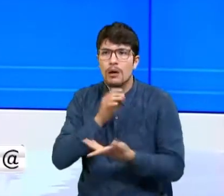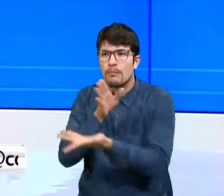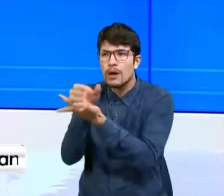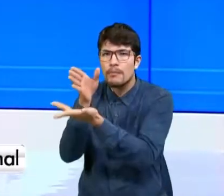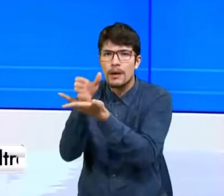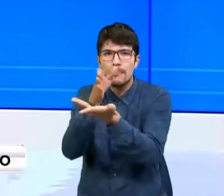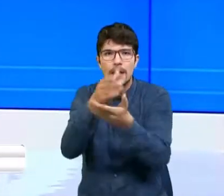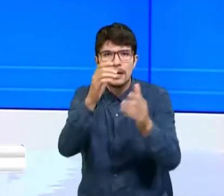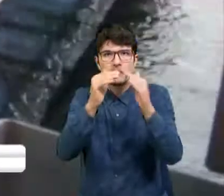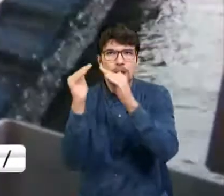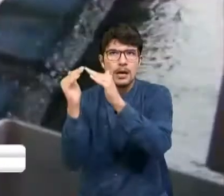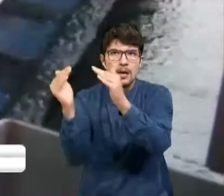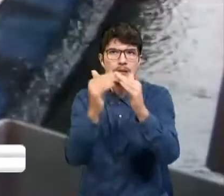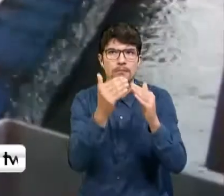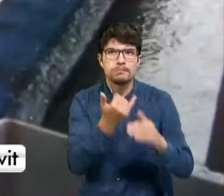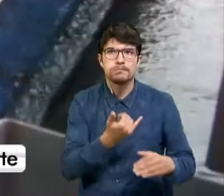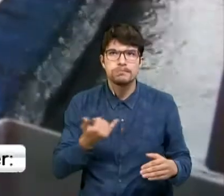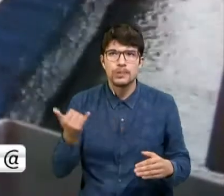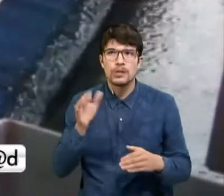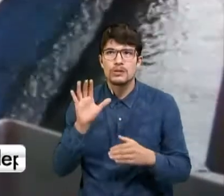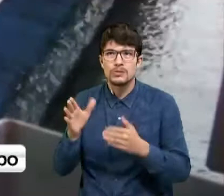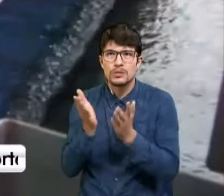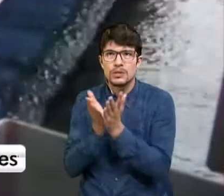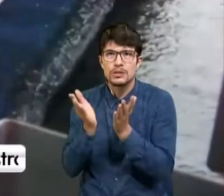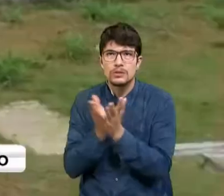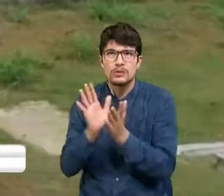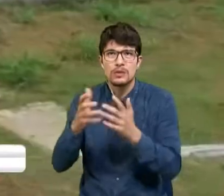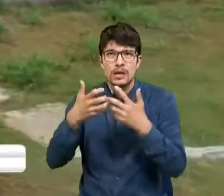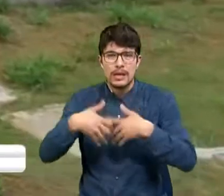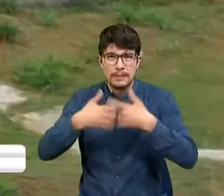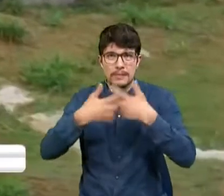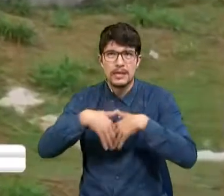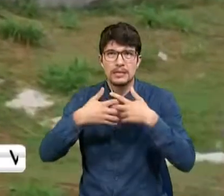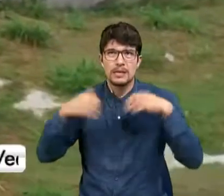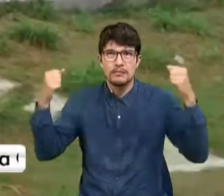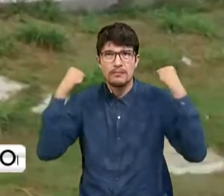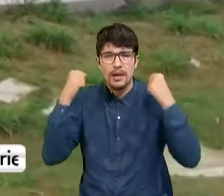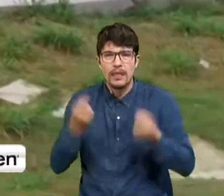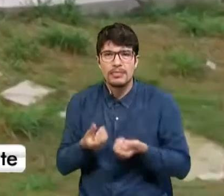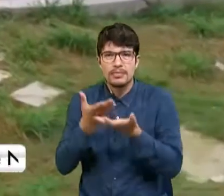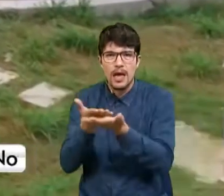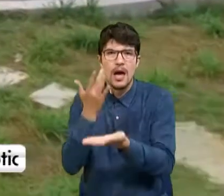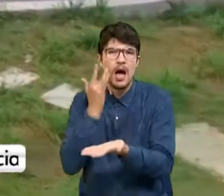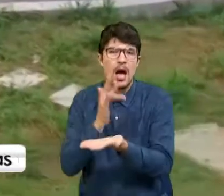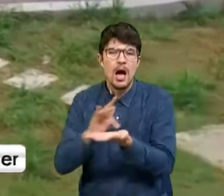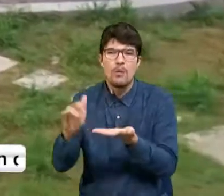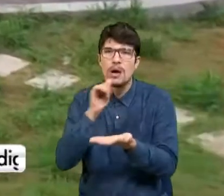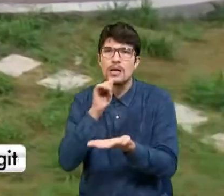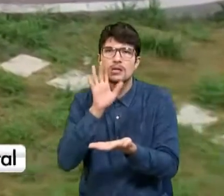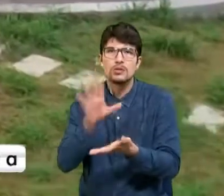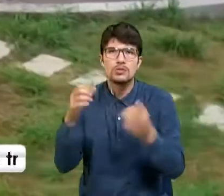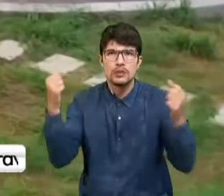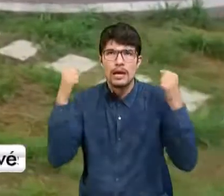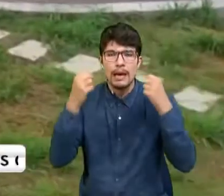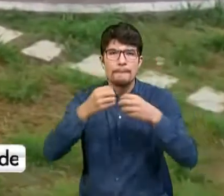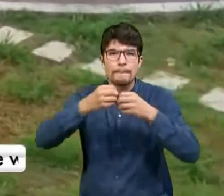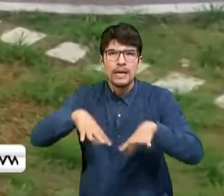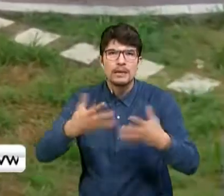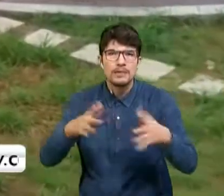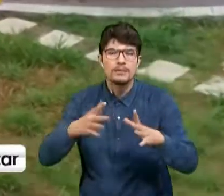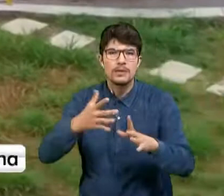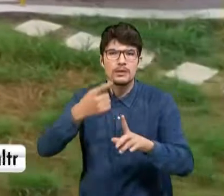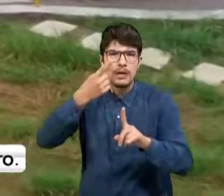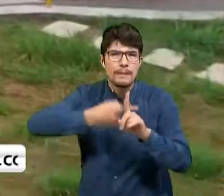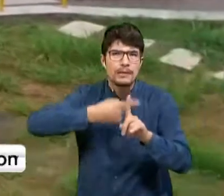usuarios el estudio reveló que la empresa piedecuestana que surte de agua potable al municipio de piedecuesta pierde mensualmente el